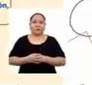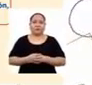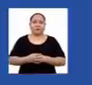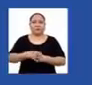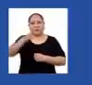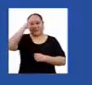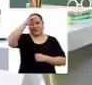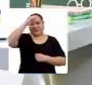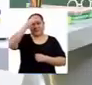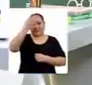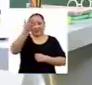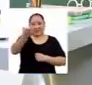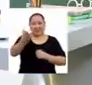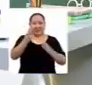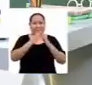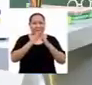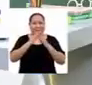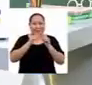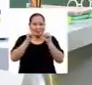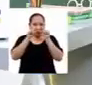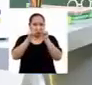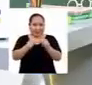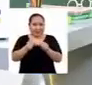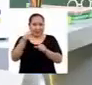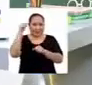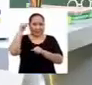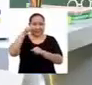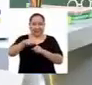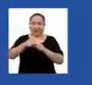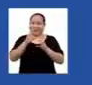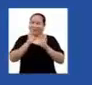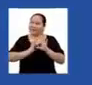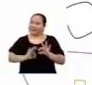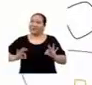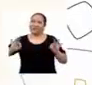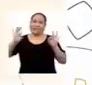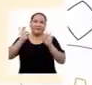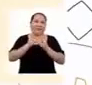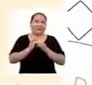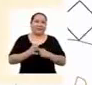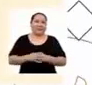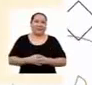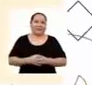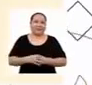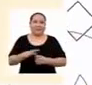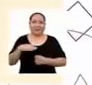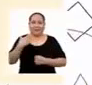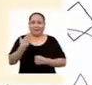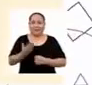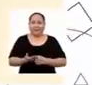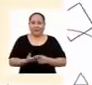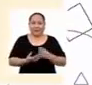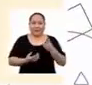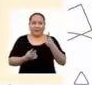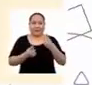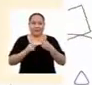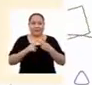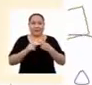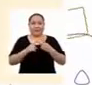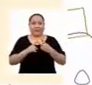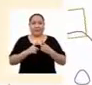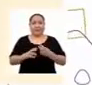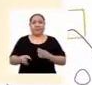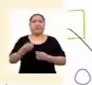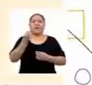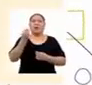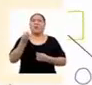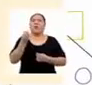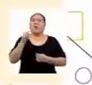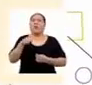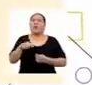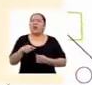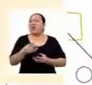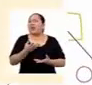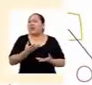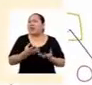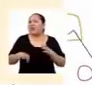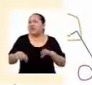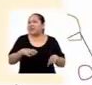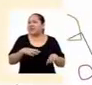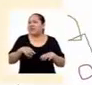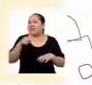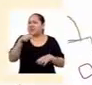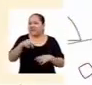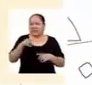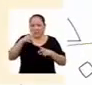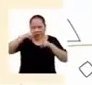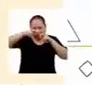Chicas y chicos en casa, síganos, que esto es muy importante. Luego debemos justificar por qué deseamos realizar el